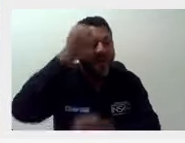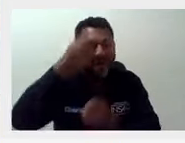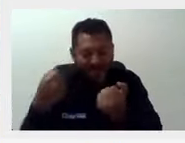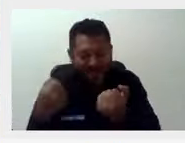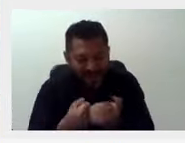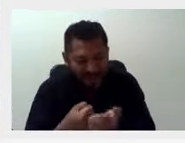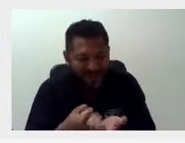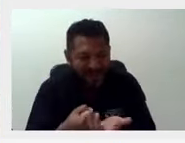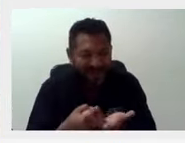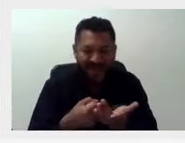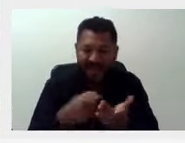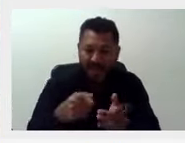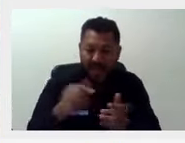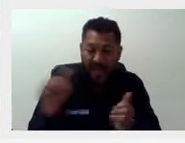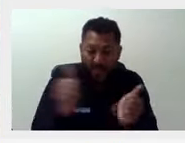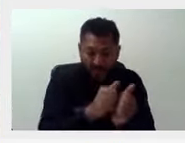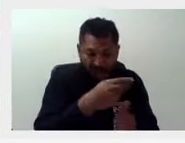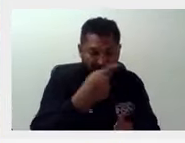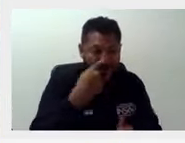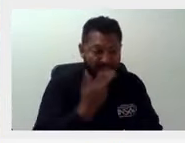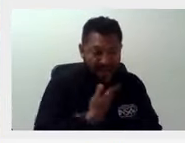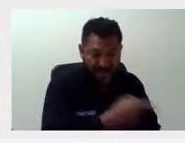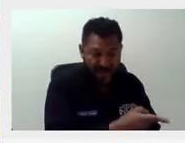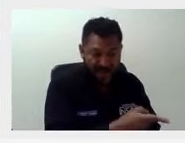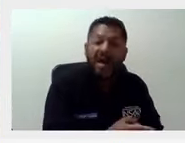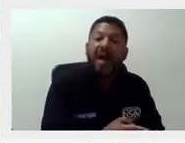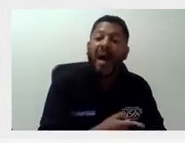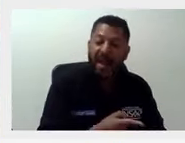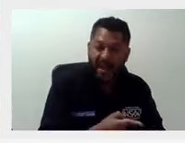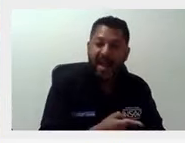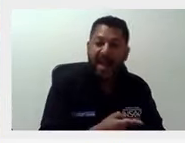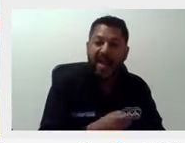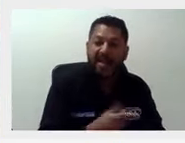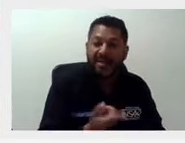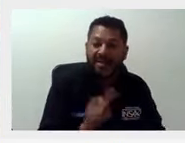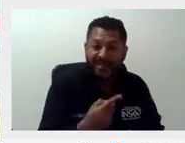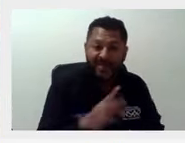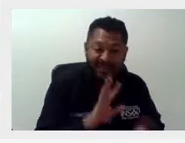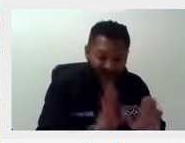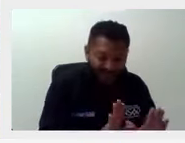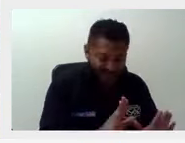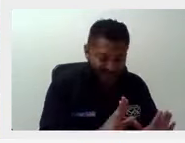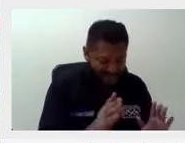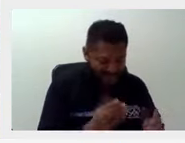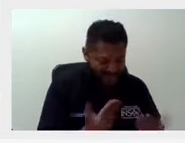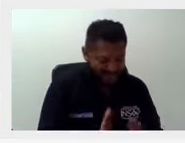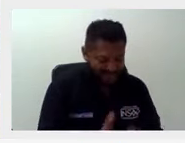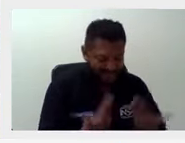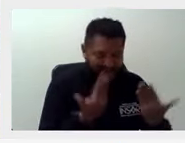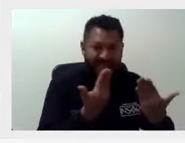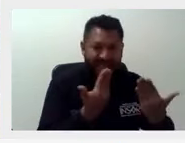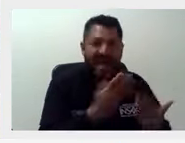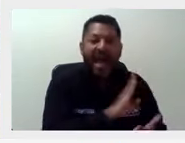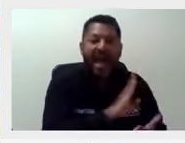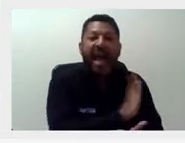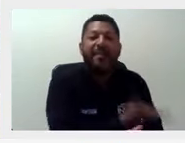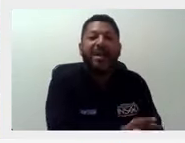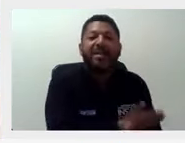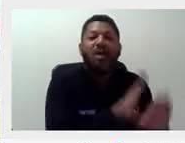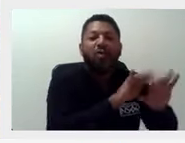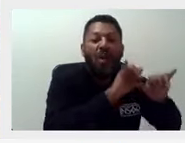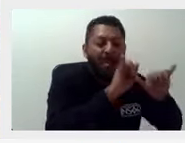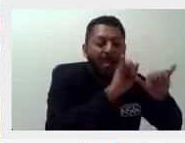con él, pues vamos a generar lo que digo, una oportunidad de generar capacidad instalada en las casas para que